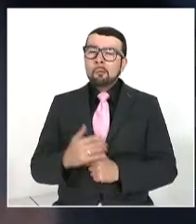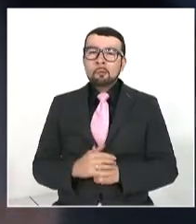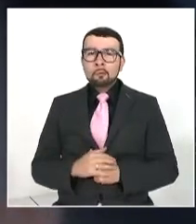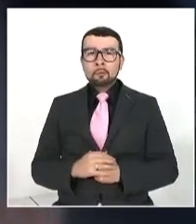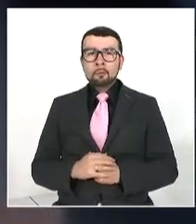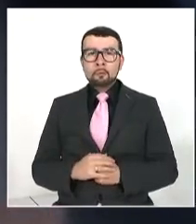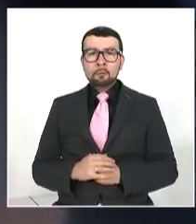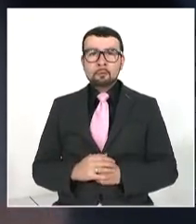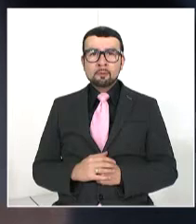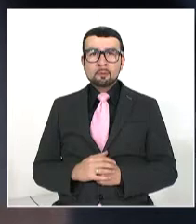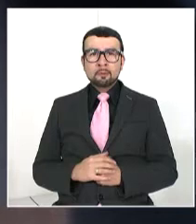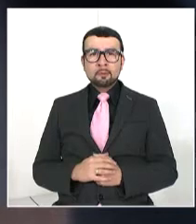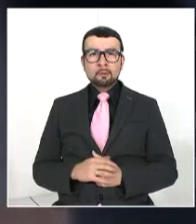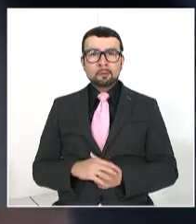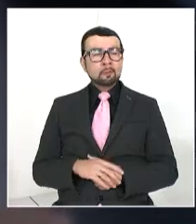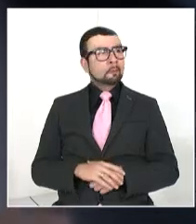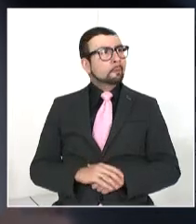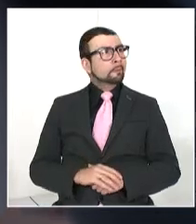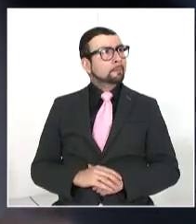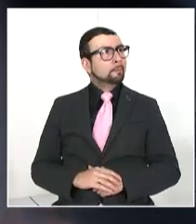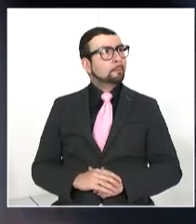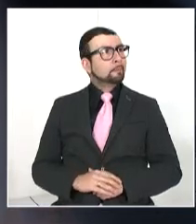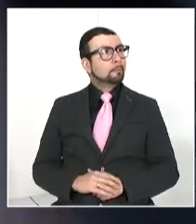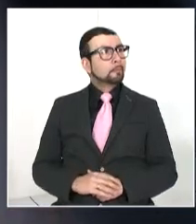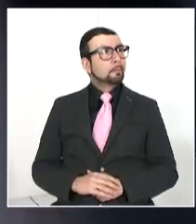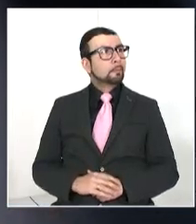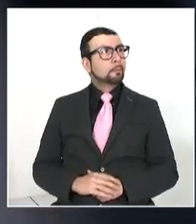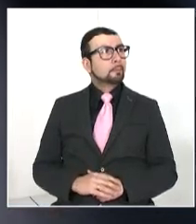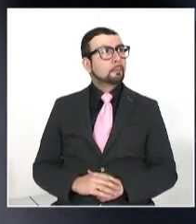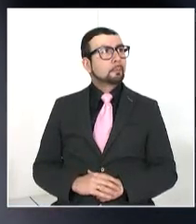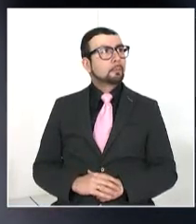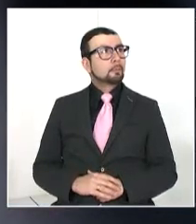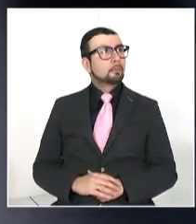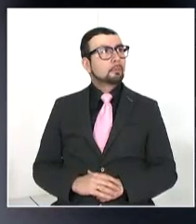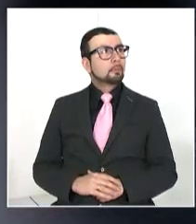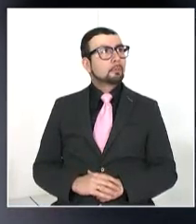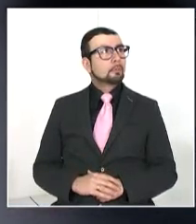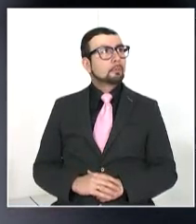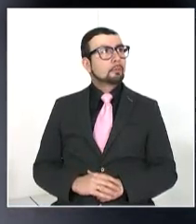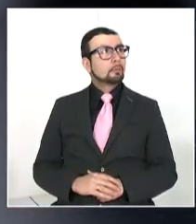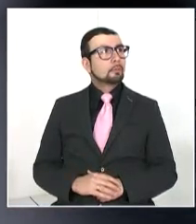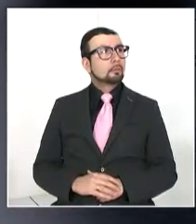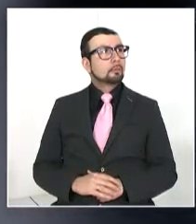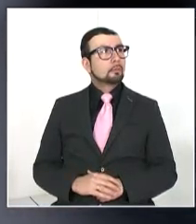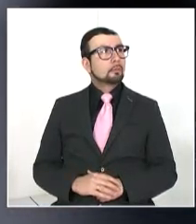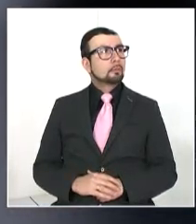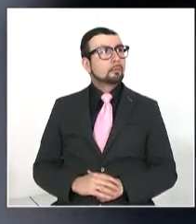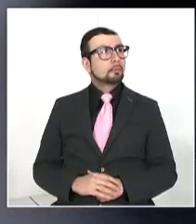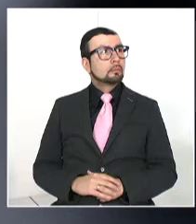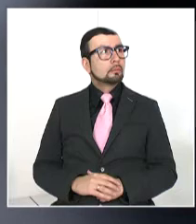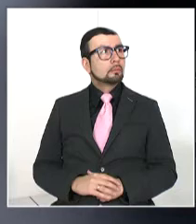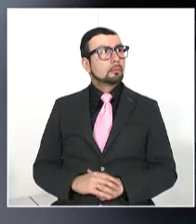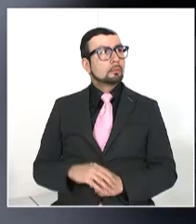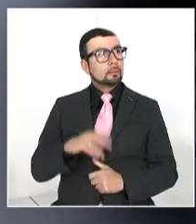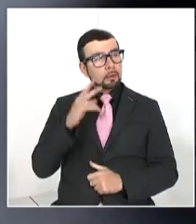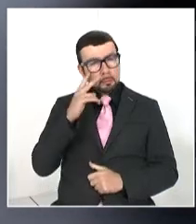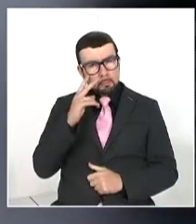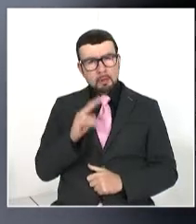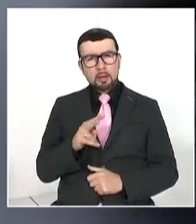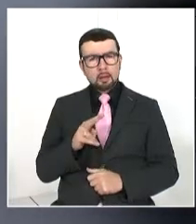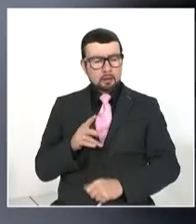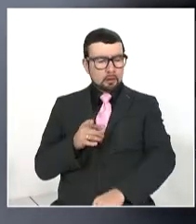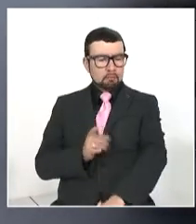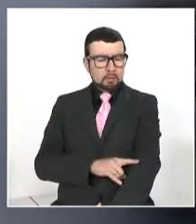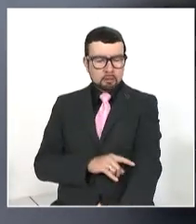aquí, más hacia acá, si nos damos cuenta ahí, genera un estímulo. Entonces estamos